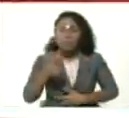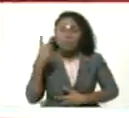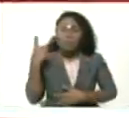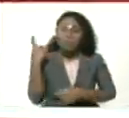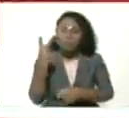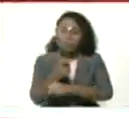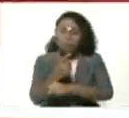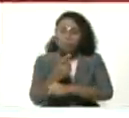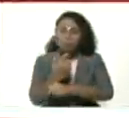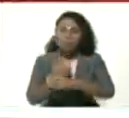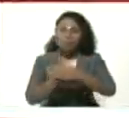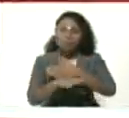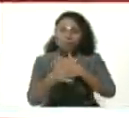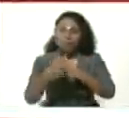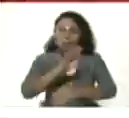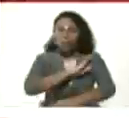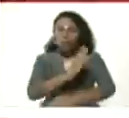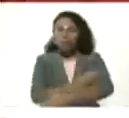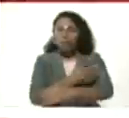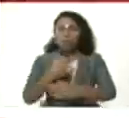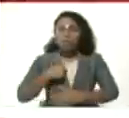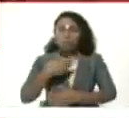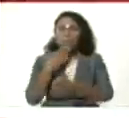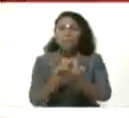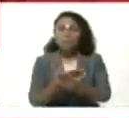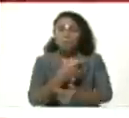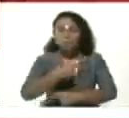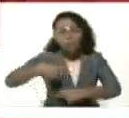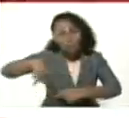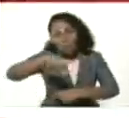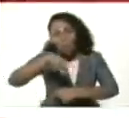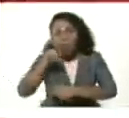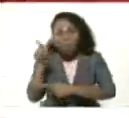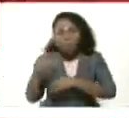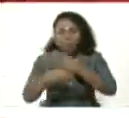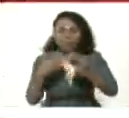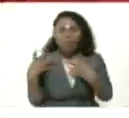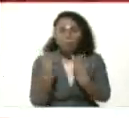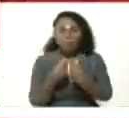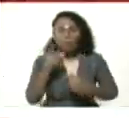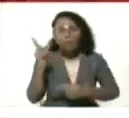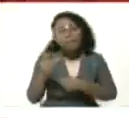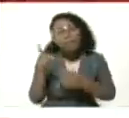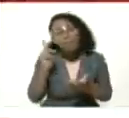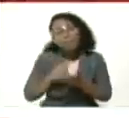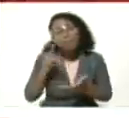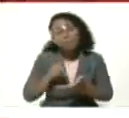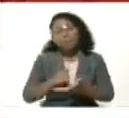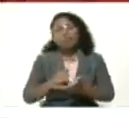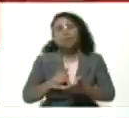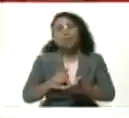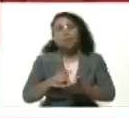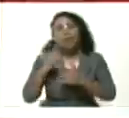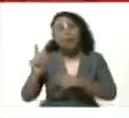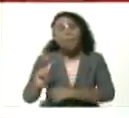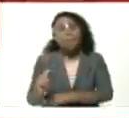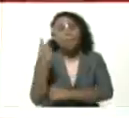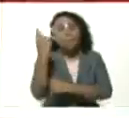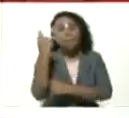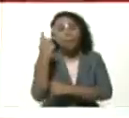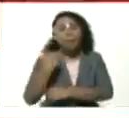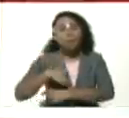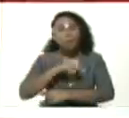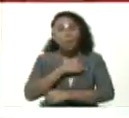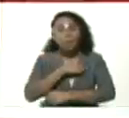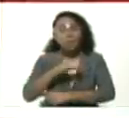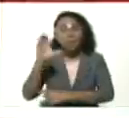salir fortalecidos. Yo le pido a todos aquellos compañeros y compañeras que participaron en las primarias de nuestro